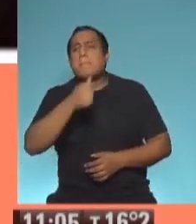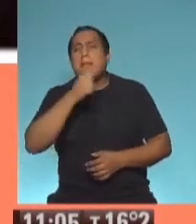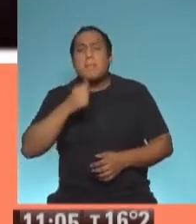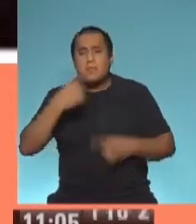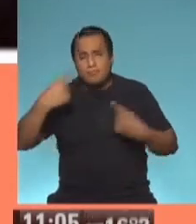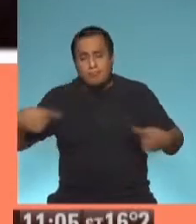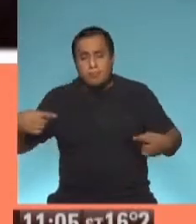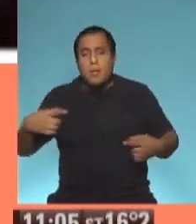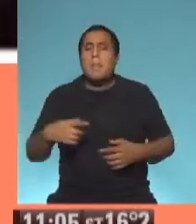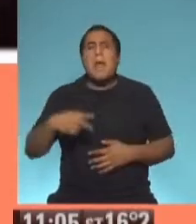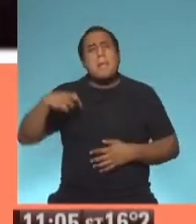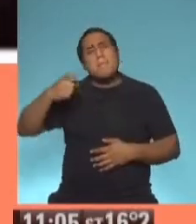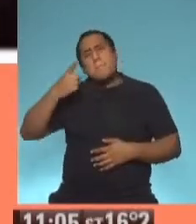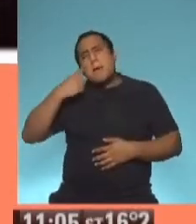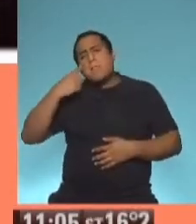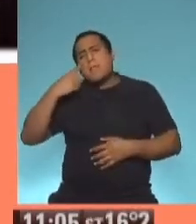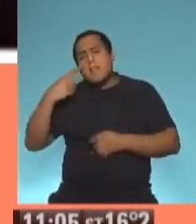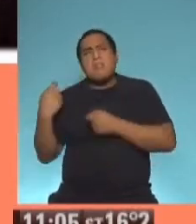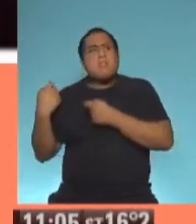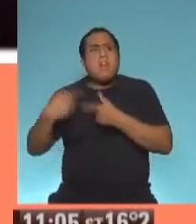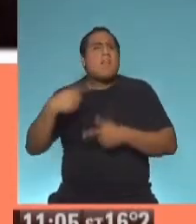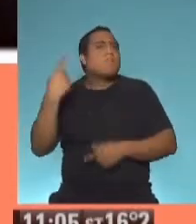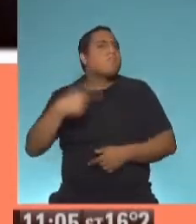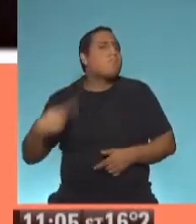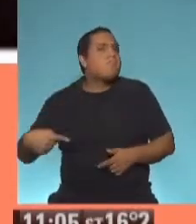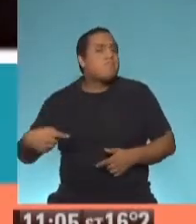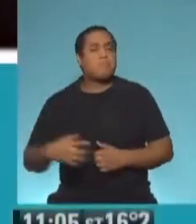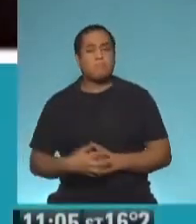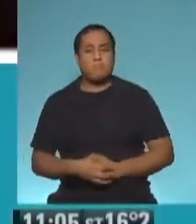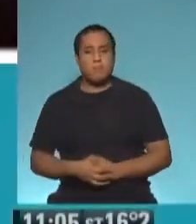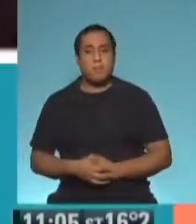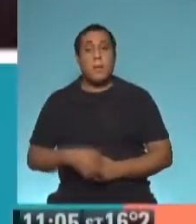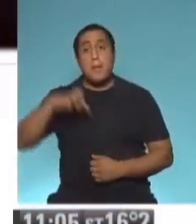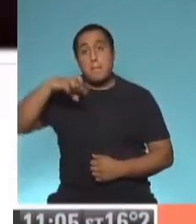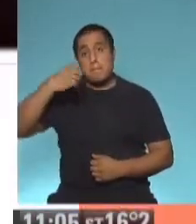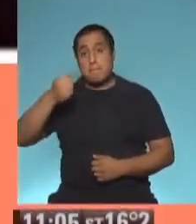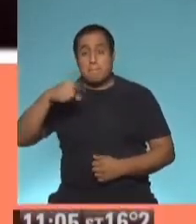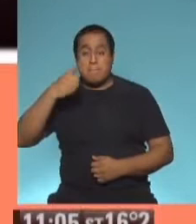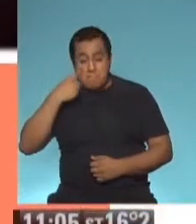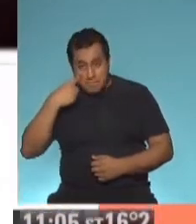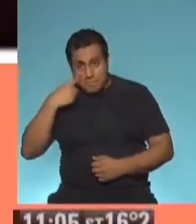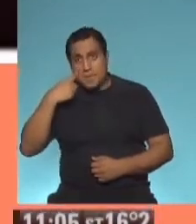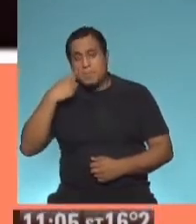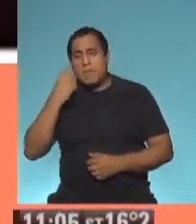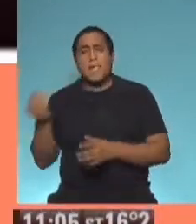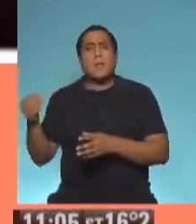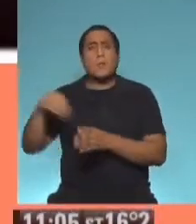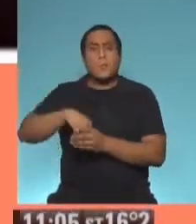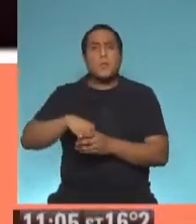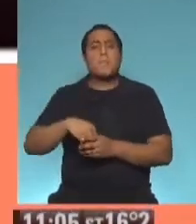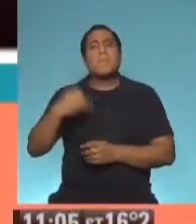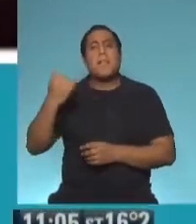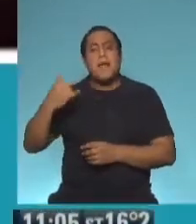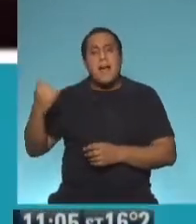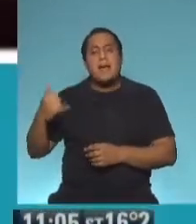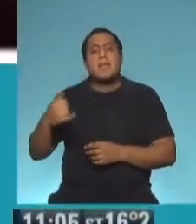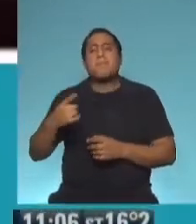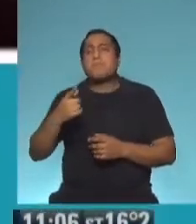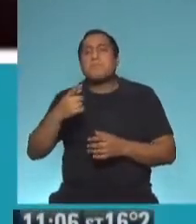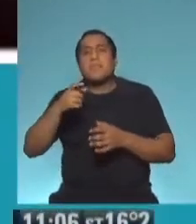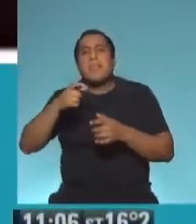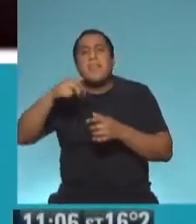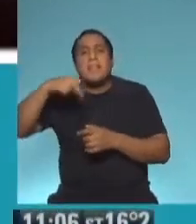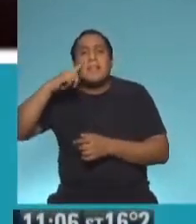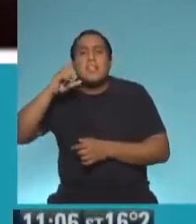¿qué tipo de cobertura realiza respecto a esto? Sí. PAMI en este momento tiene incluido los parches de nicotina y